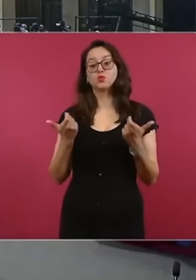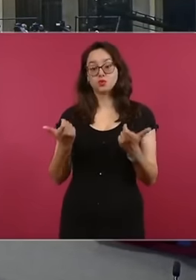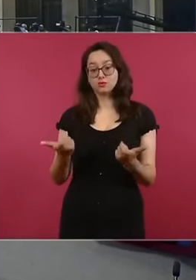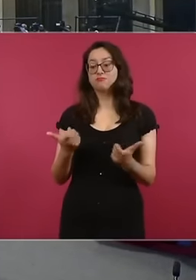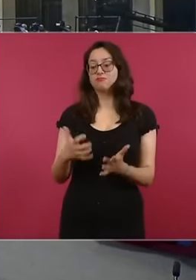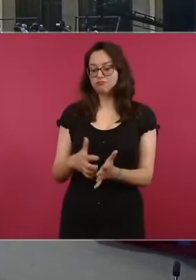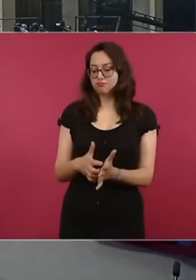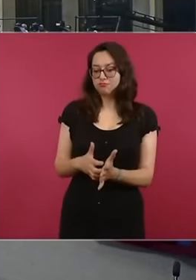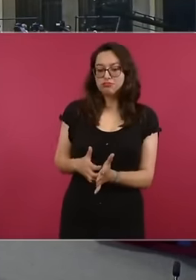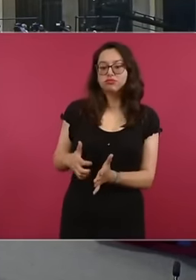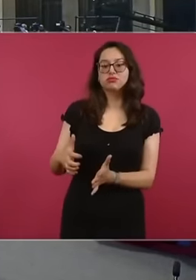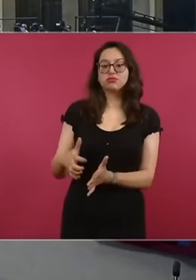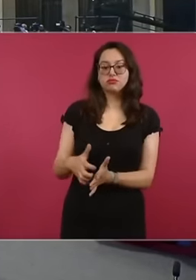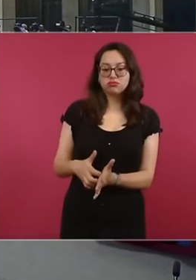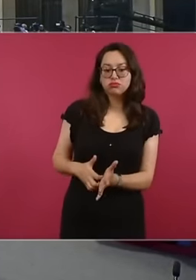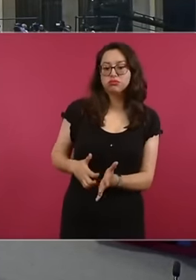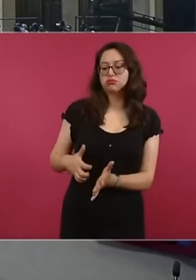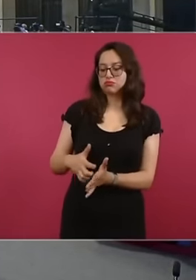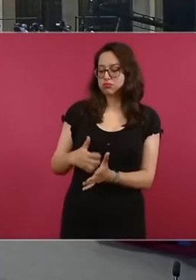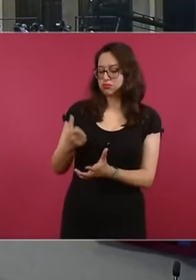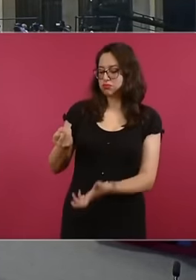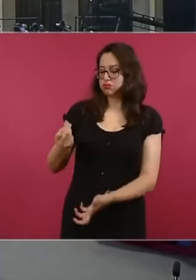ahorrado.